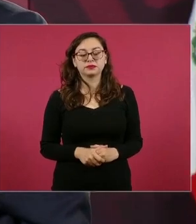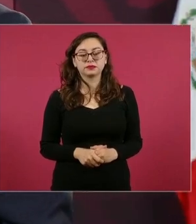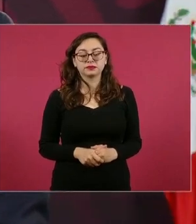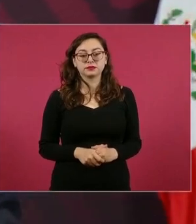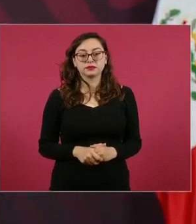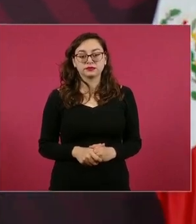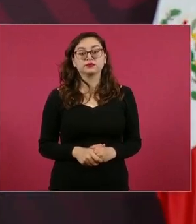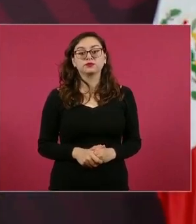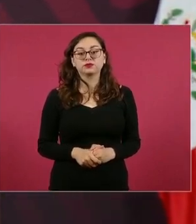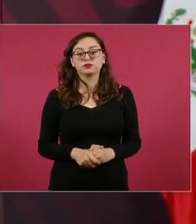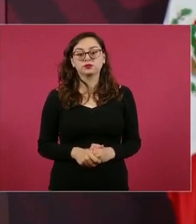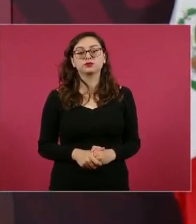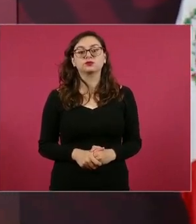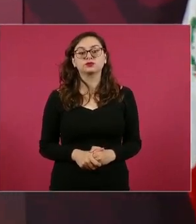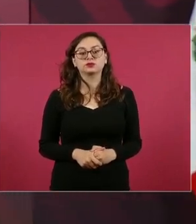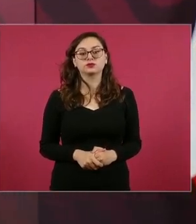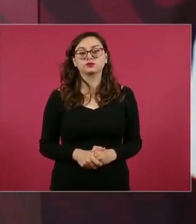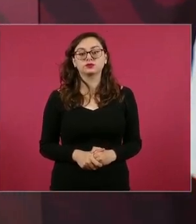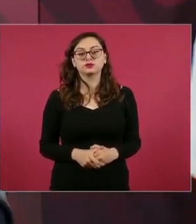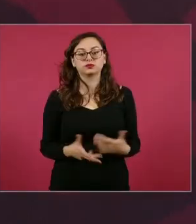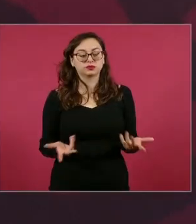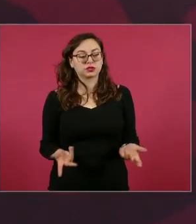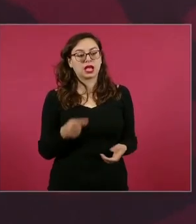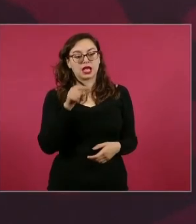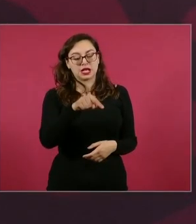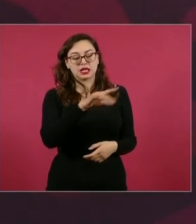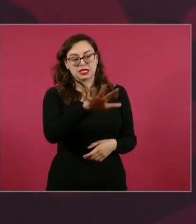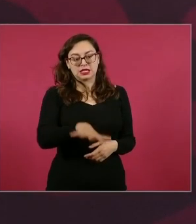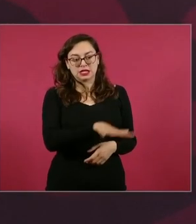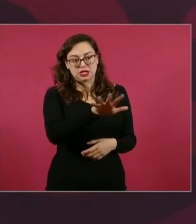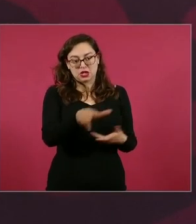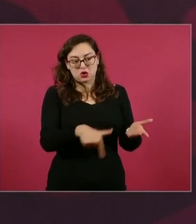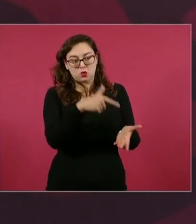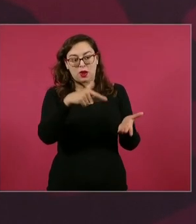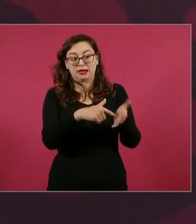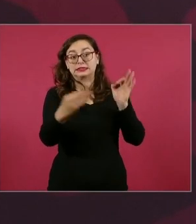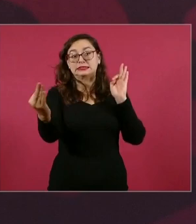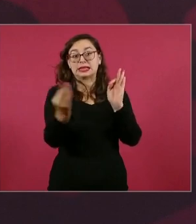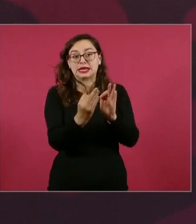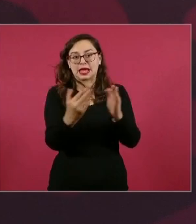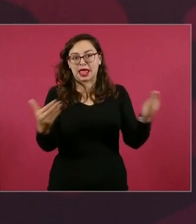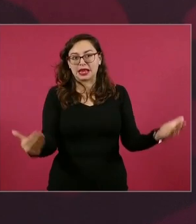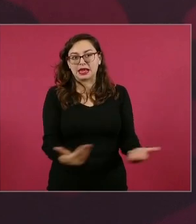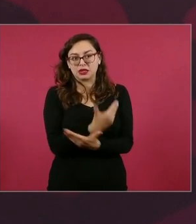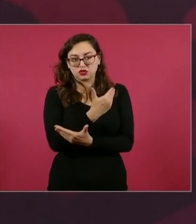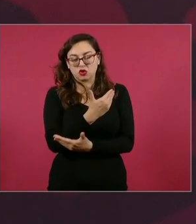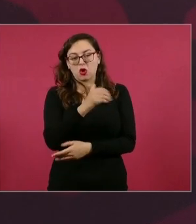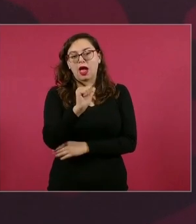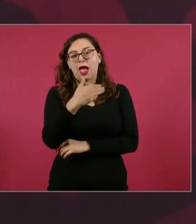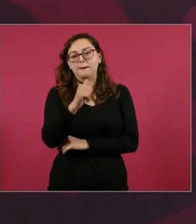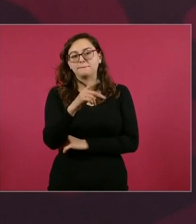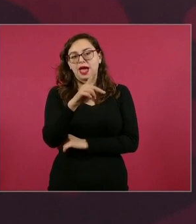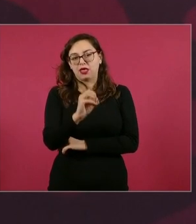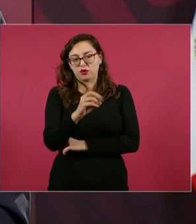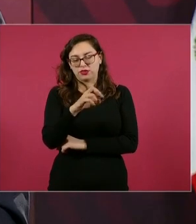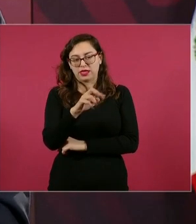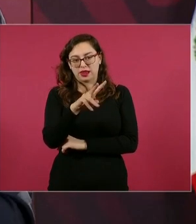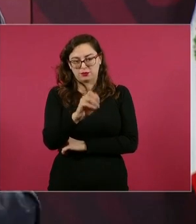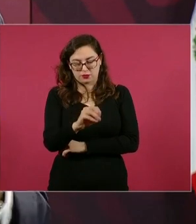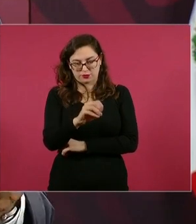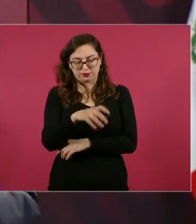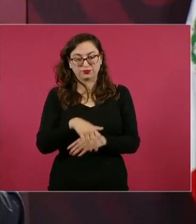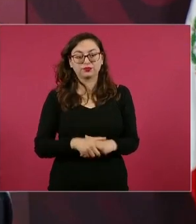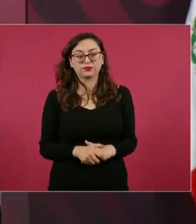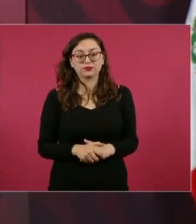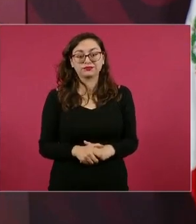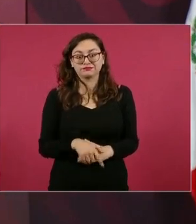poema de Amado Nervo porque estábamos ahí cerca de donde nació en tarit uno de